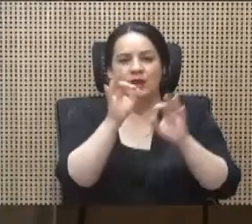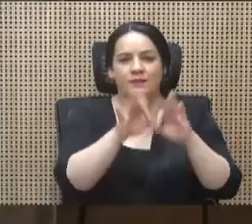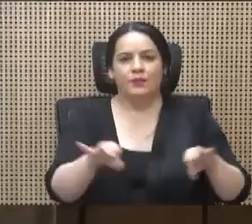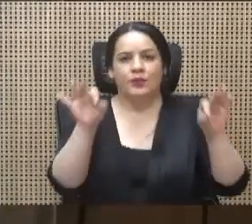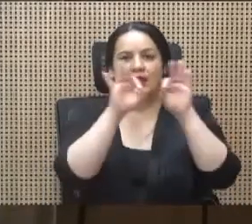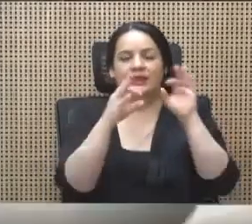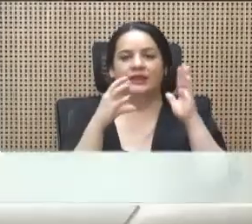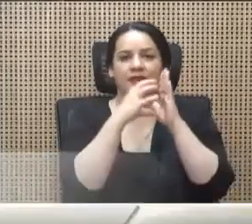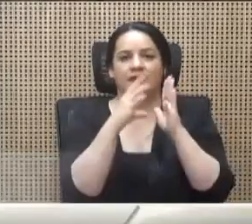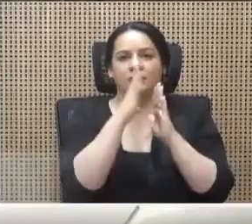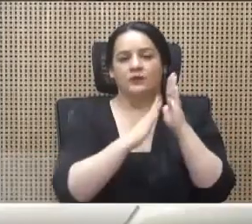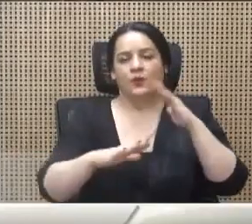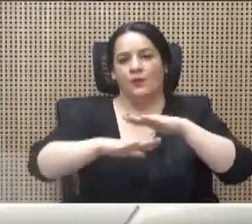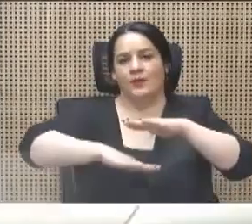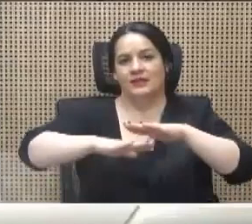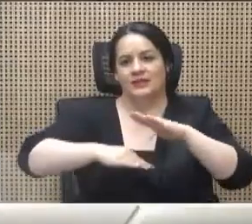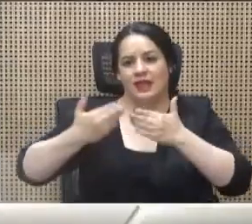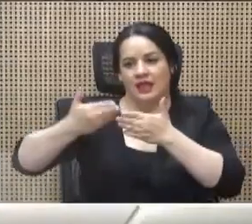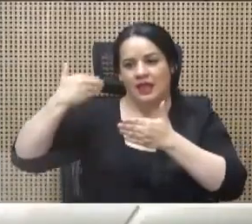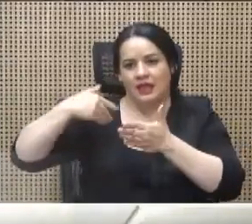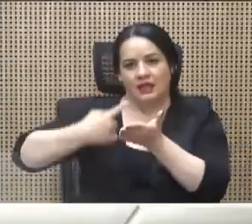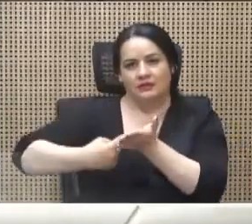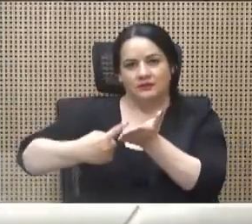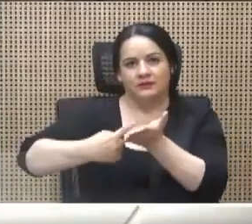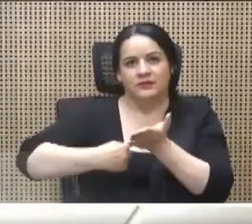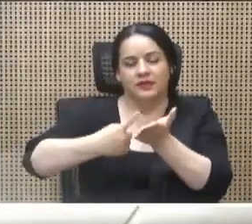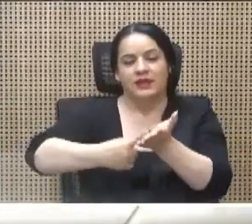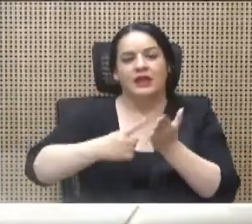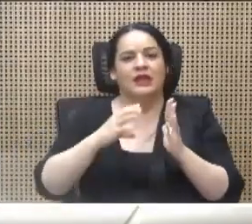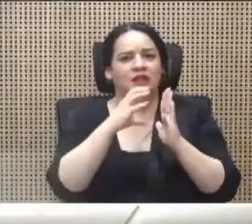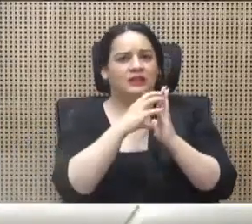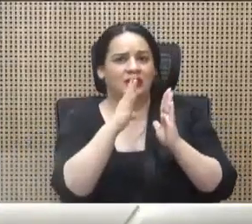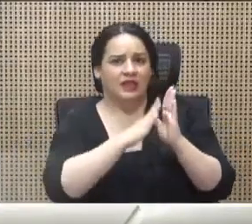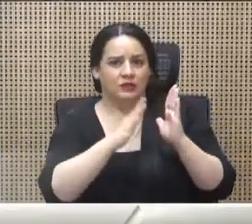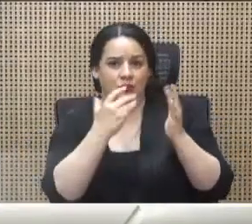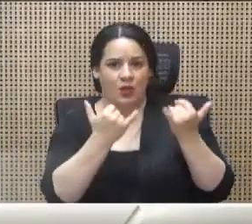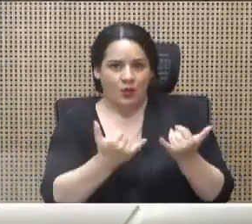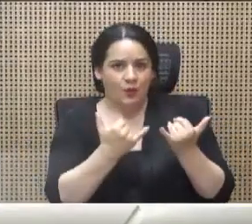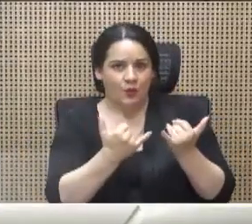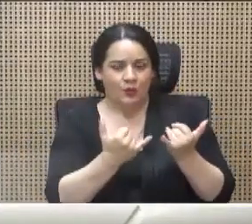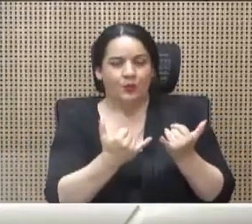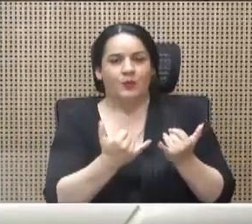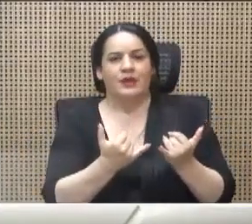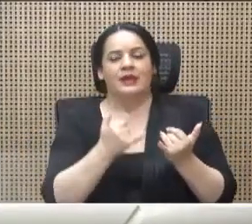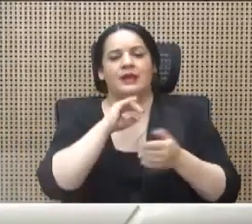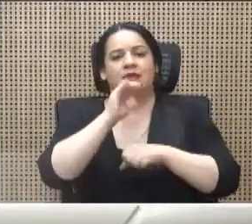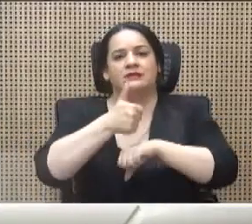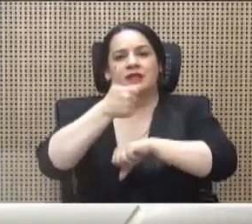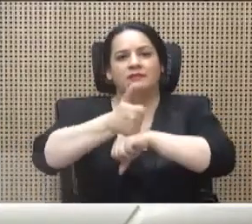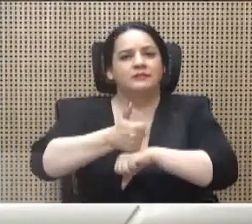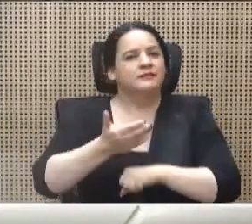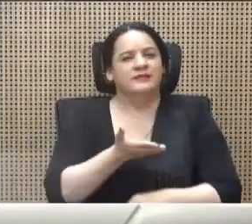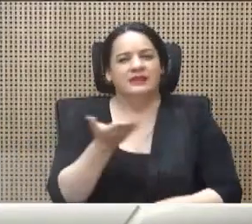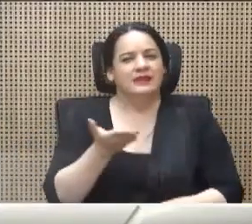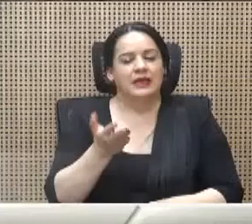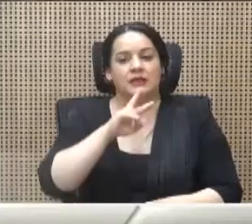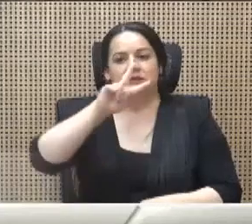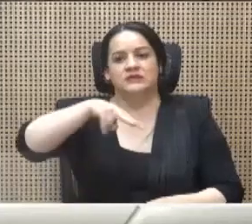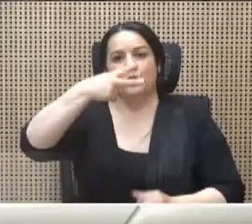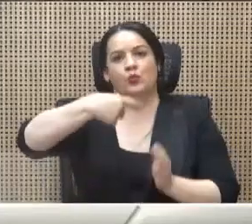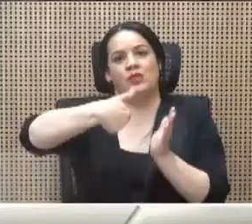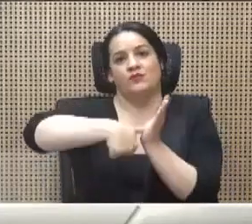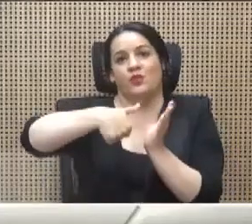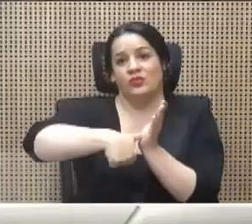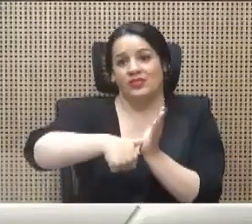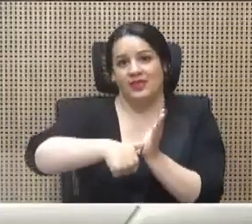base sobre el que estábamos discutiendo el texto tal como está en este momento lo que establece Es que la segunda ronda